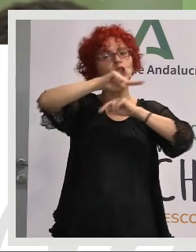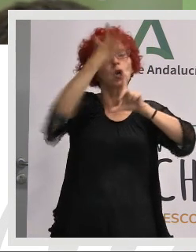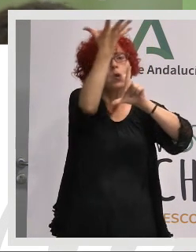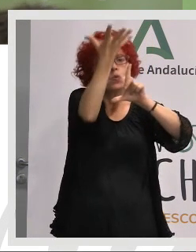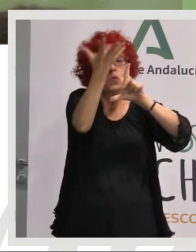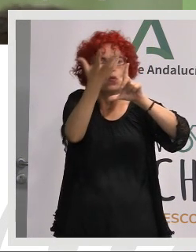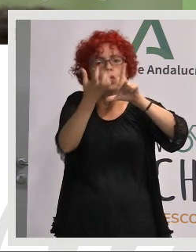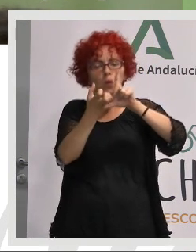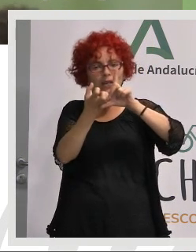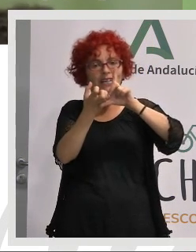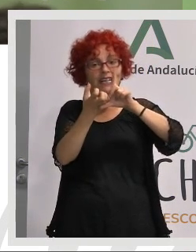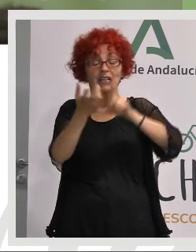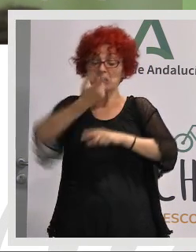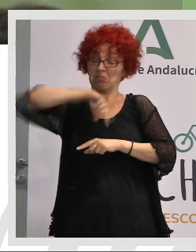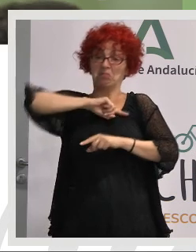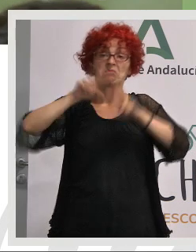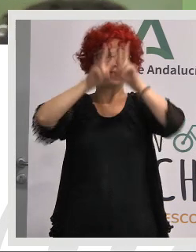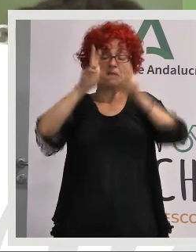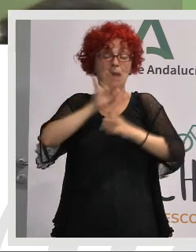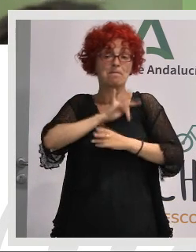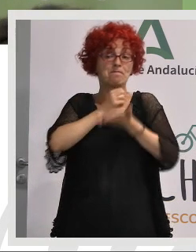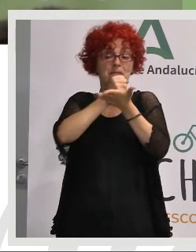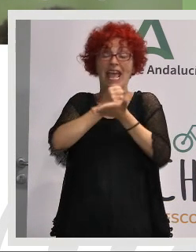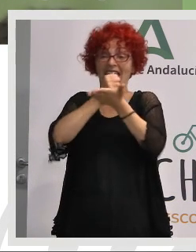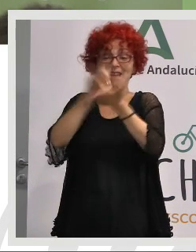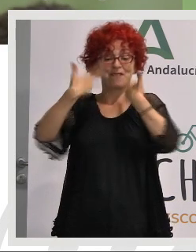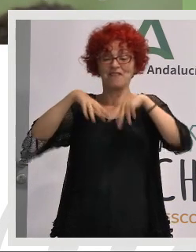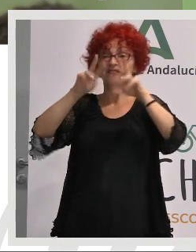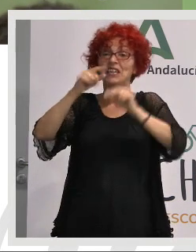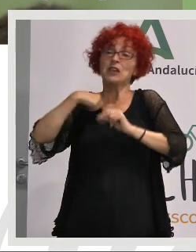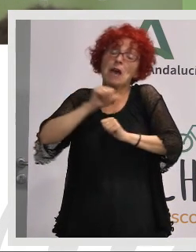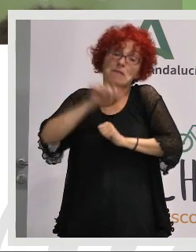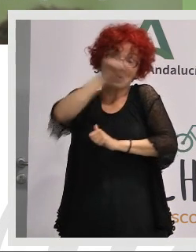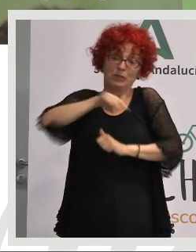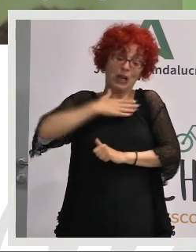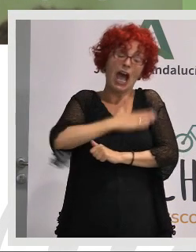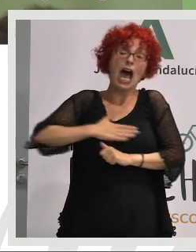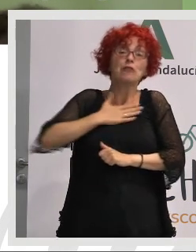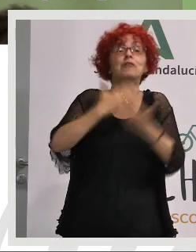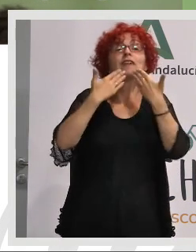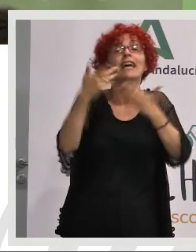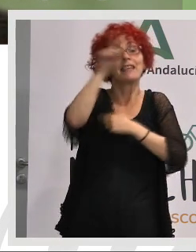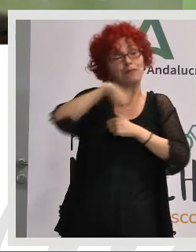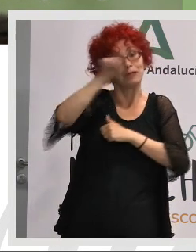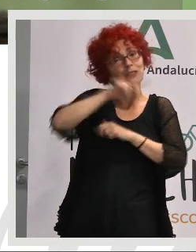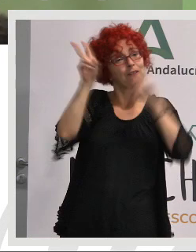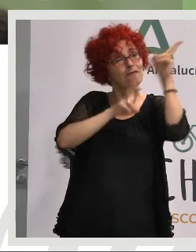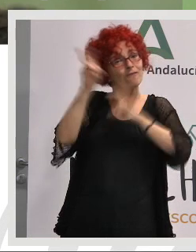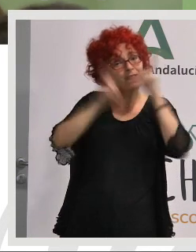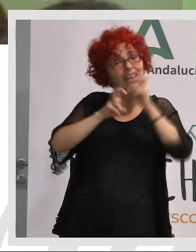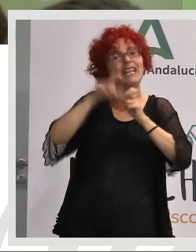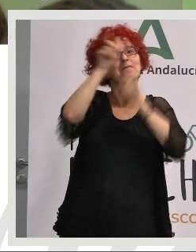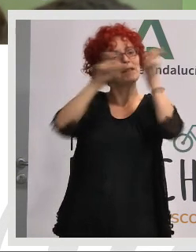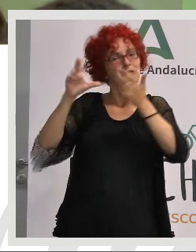aquí esta entrega de premios. Esperemos que hayan estado muy a gusto. Muchísimas gracias a todos por su asistencia, a todos los participantes, a